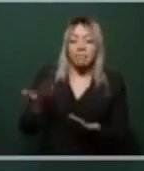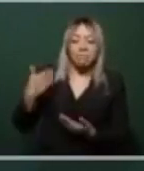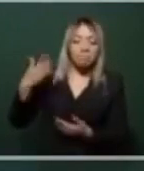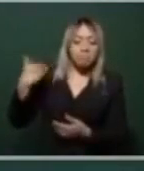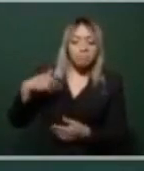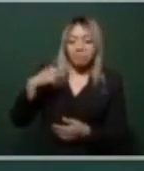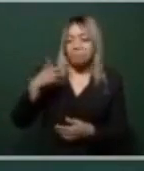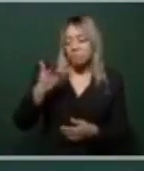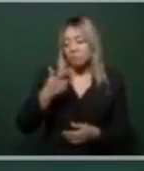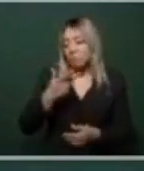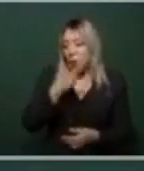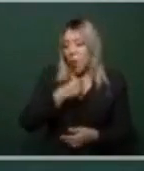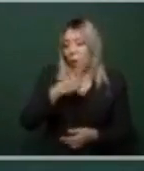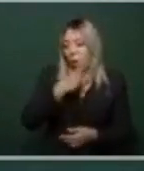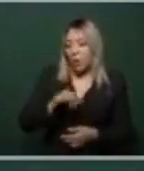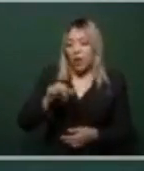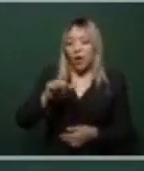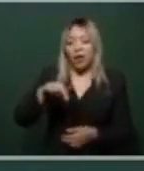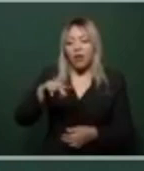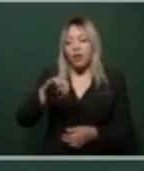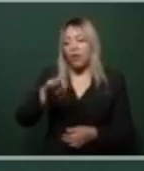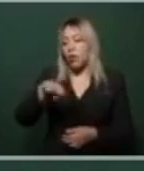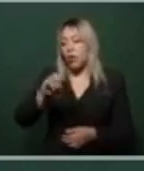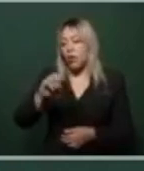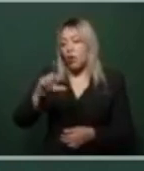Antonio López de Santana,